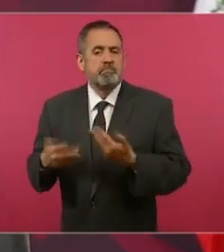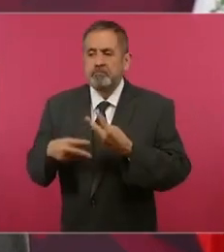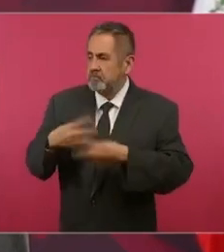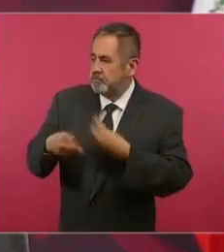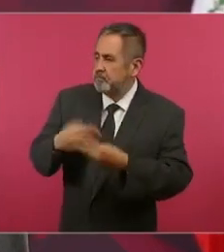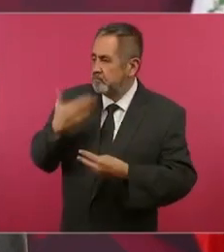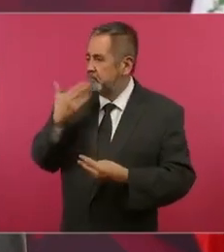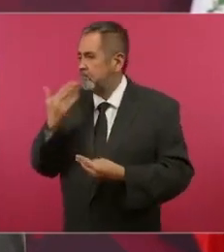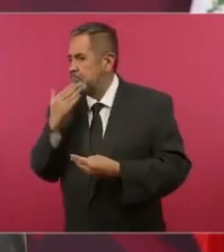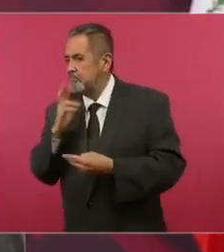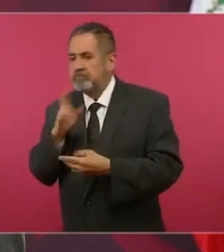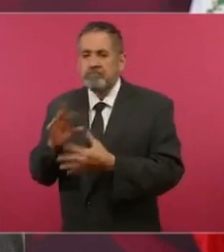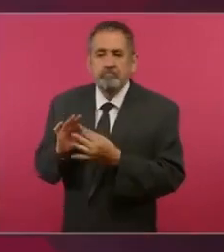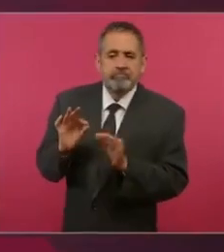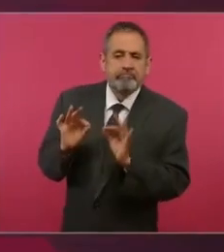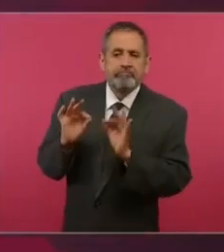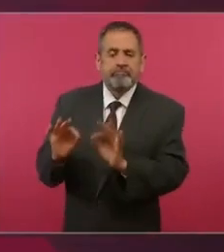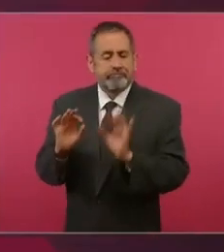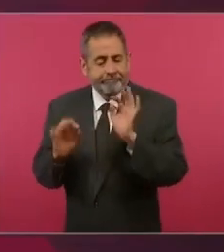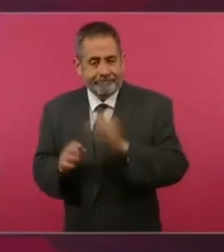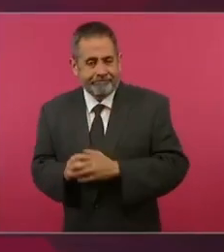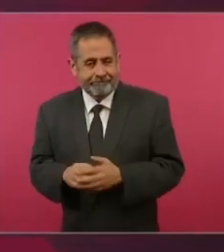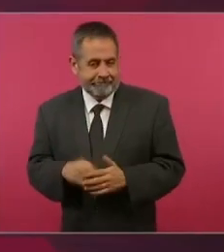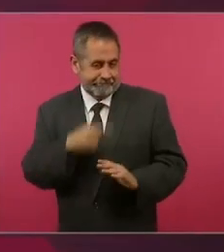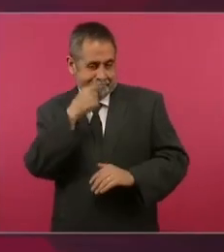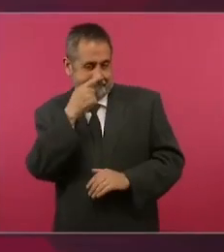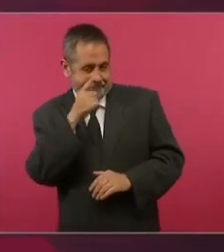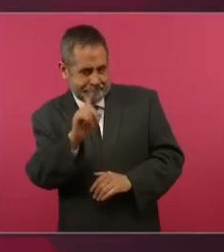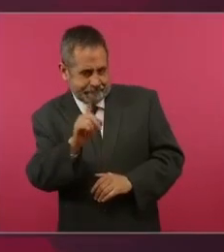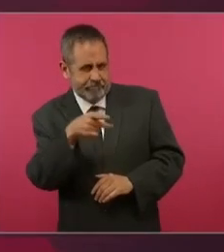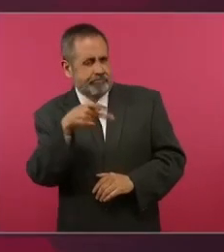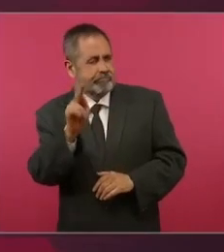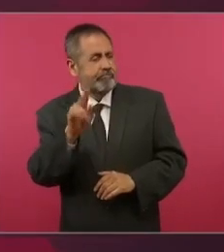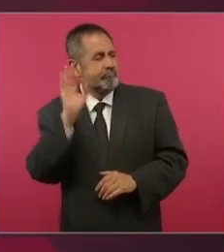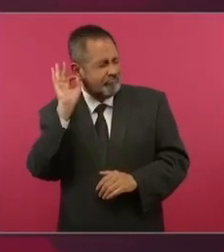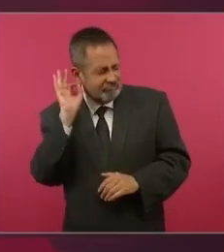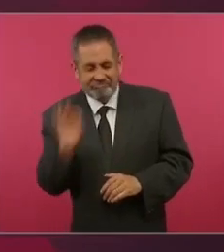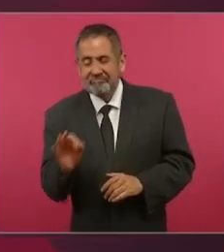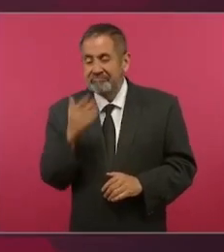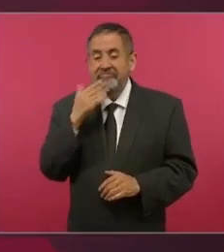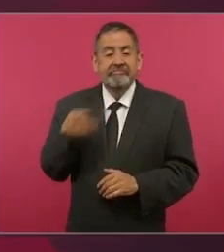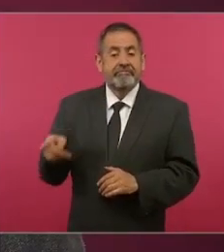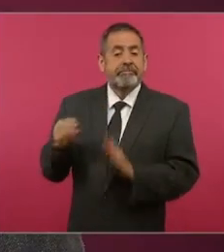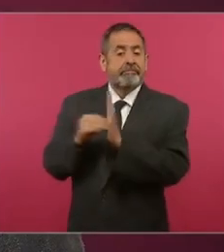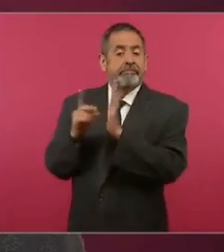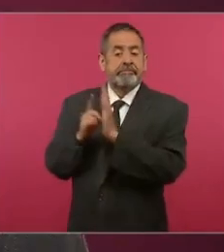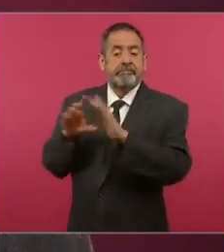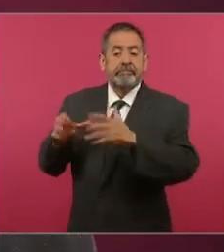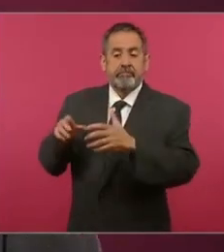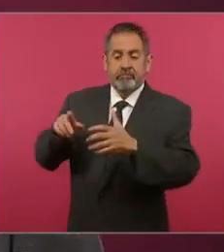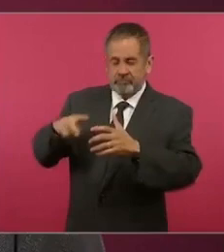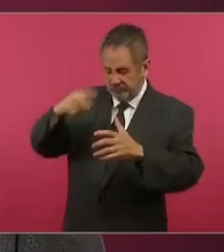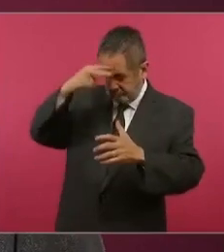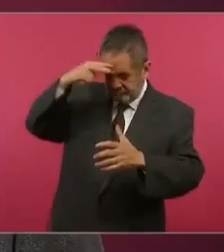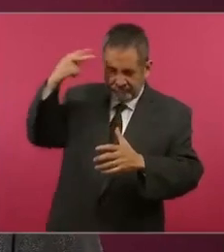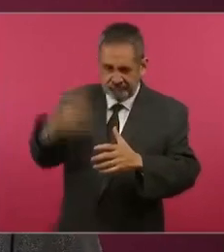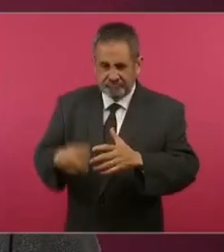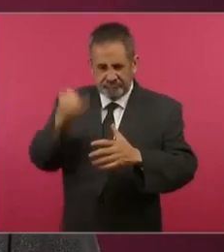Y no es para presumir, pero es un modelo mexicano